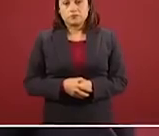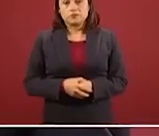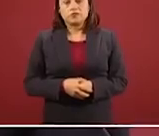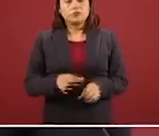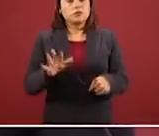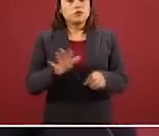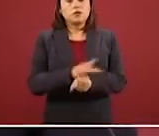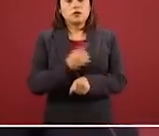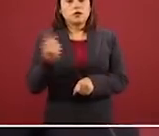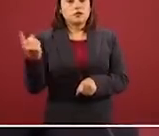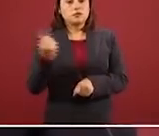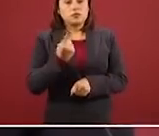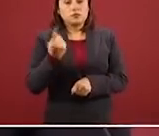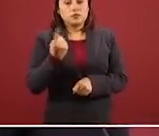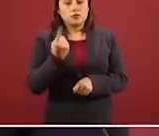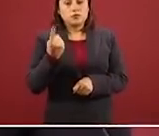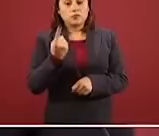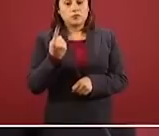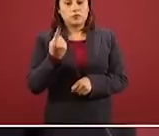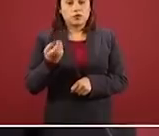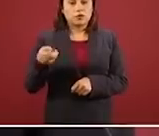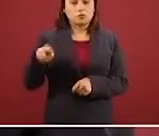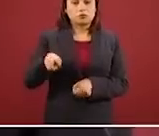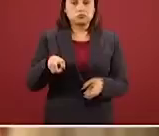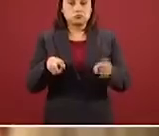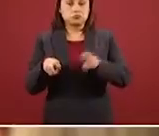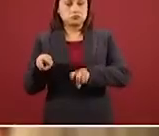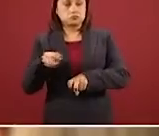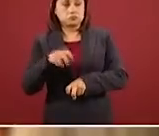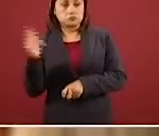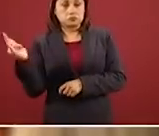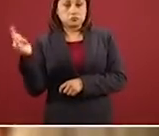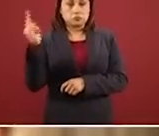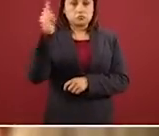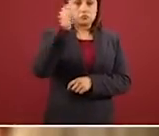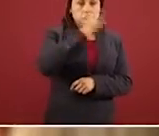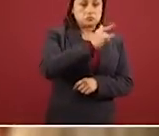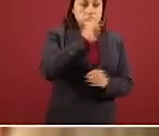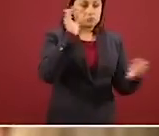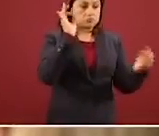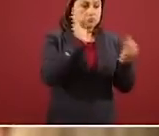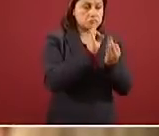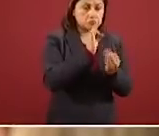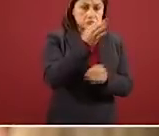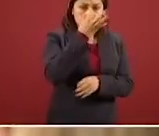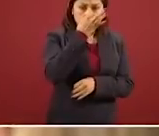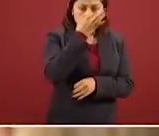volar ese avión en distancias cortas.